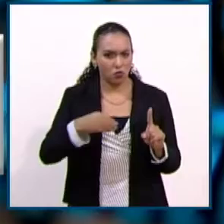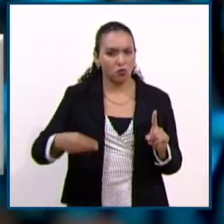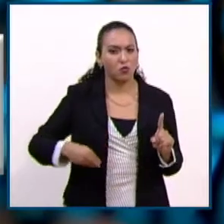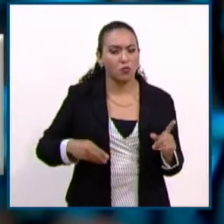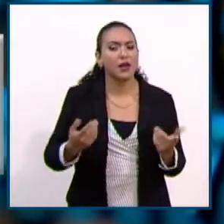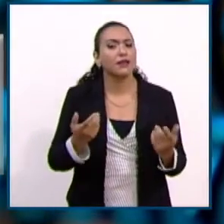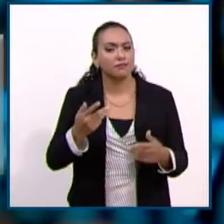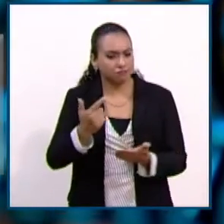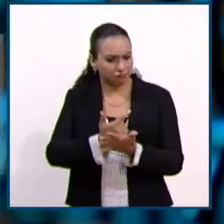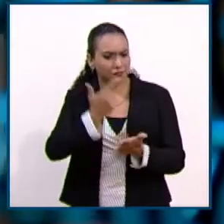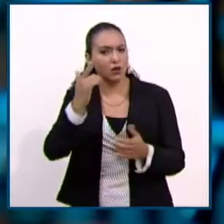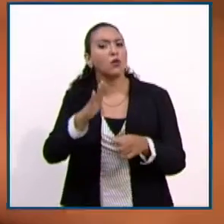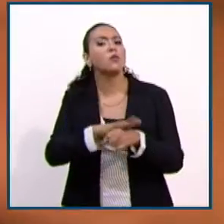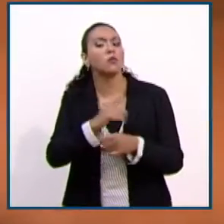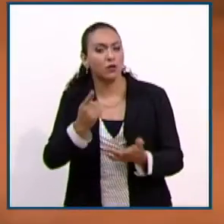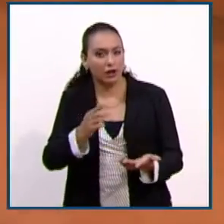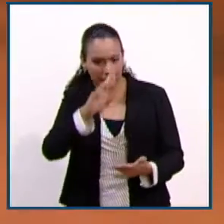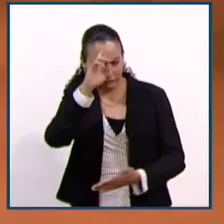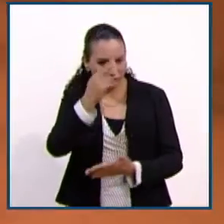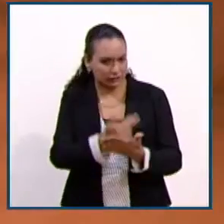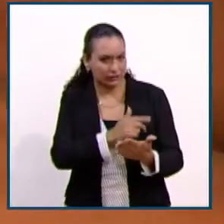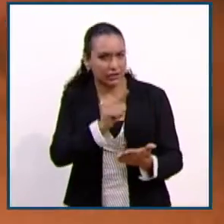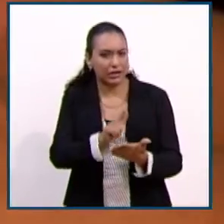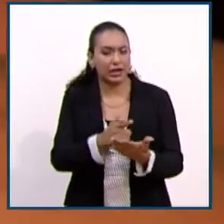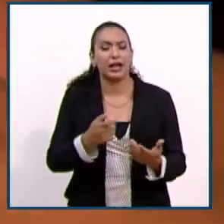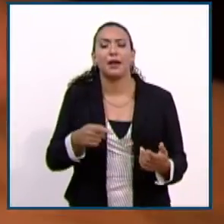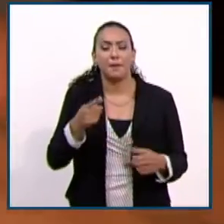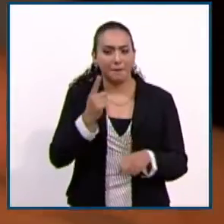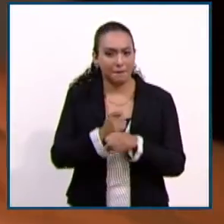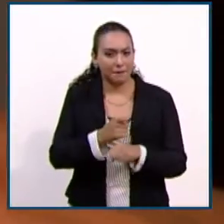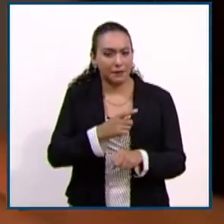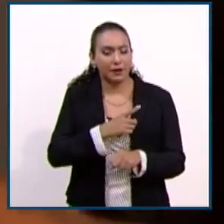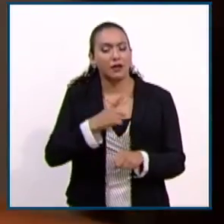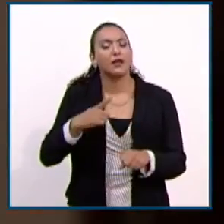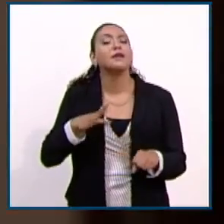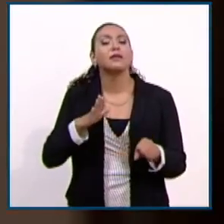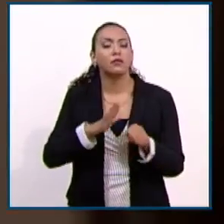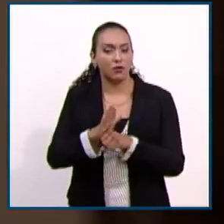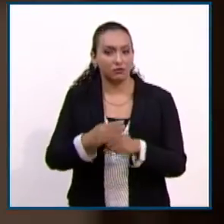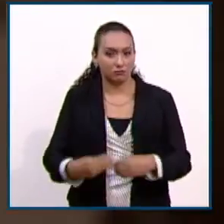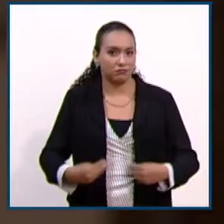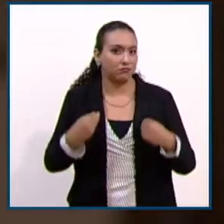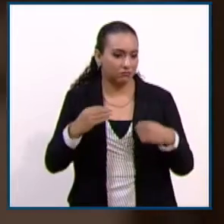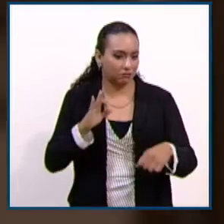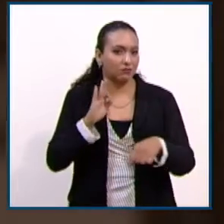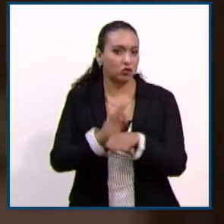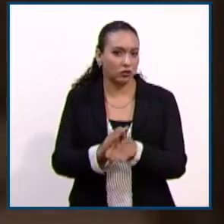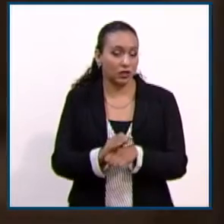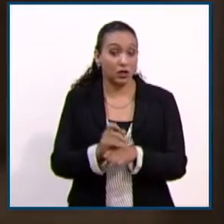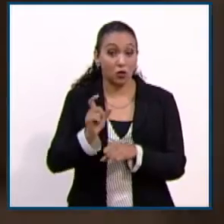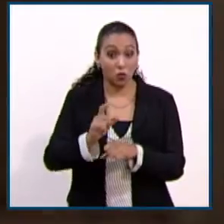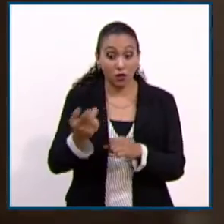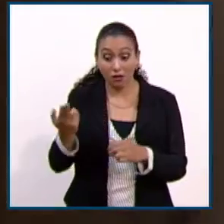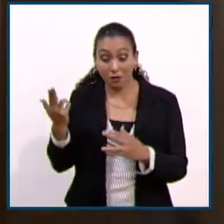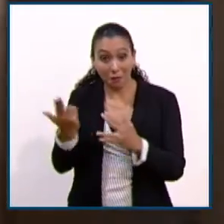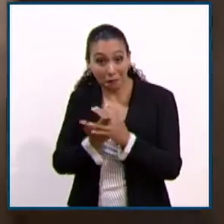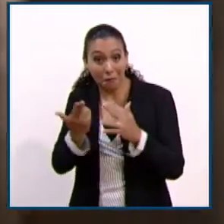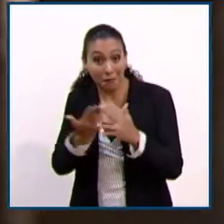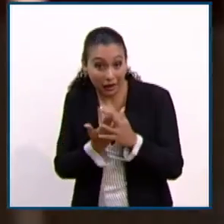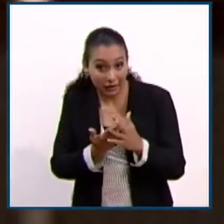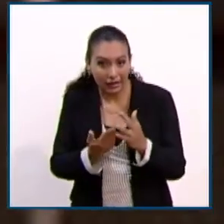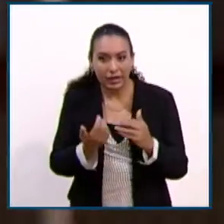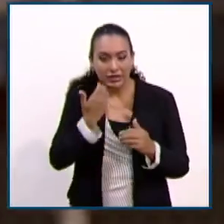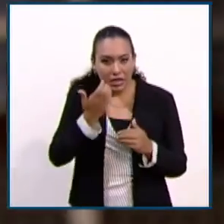otras agravantes de dicho delito que buscan proteger el mismo bien, es decir, la vida, pues el homicidio calificado con premeditación,